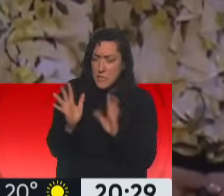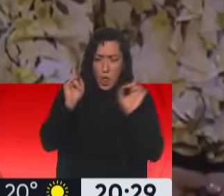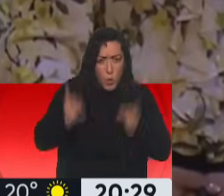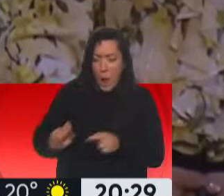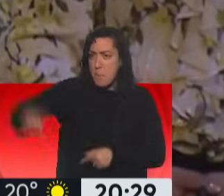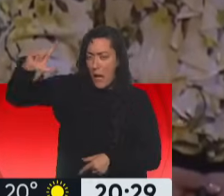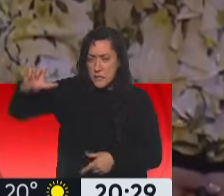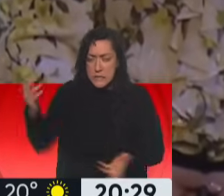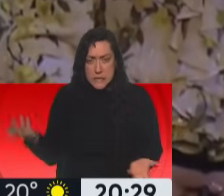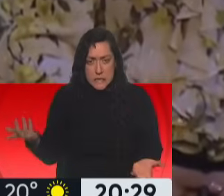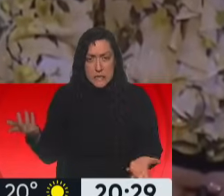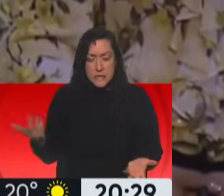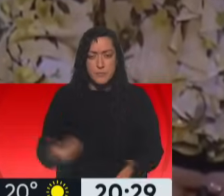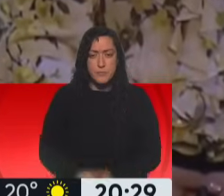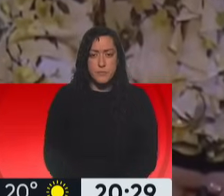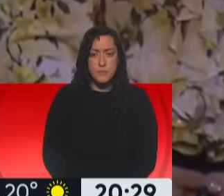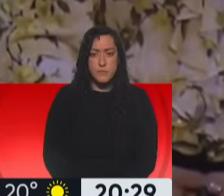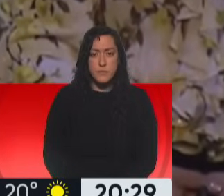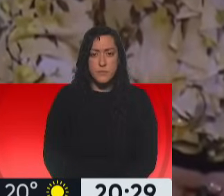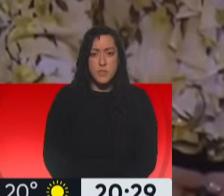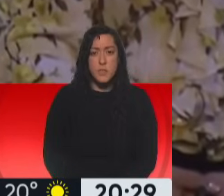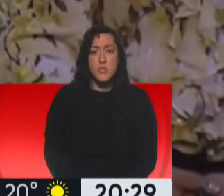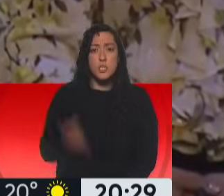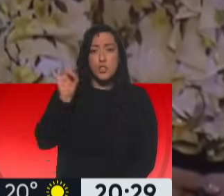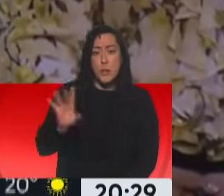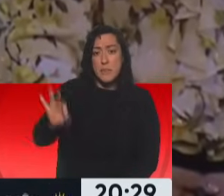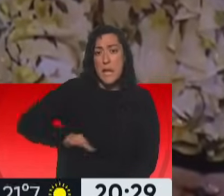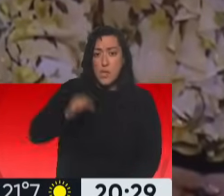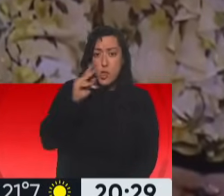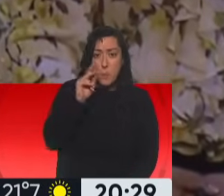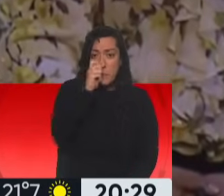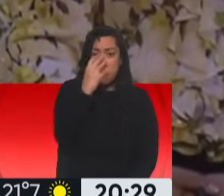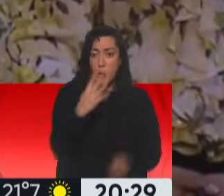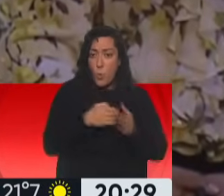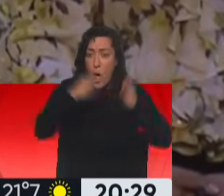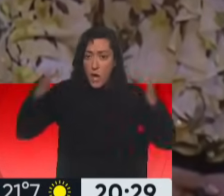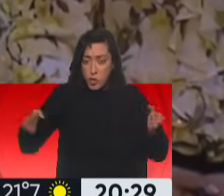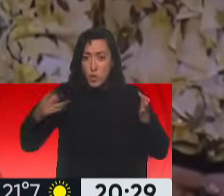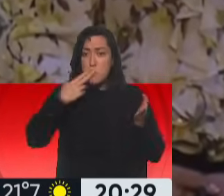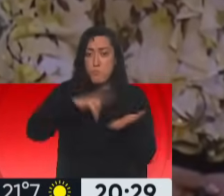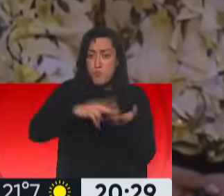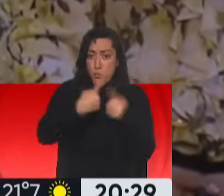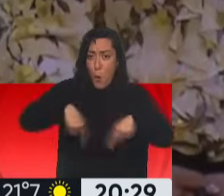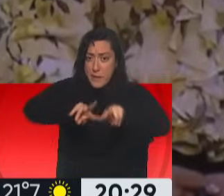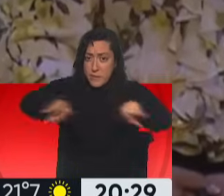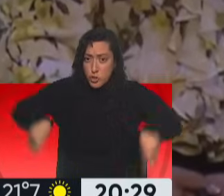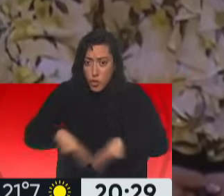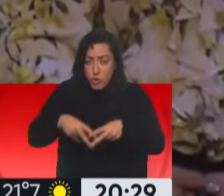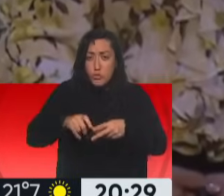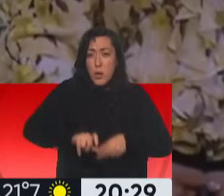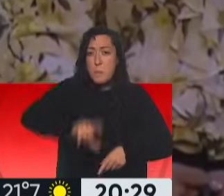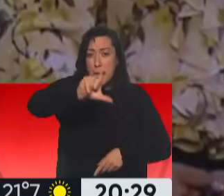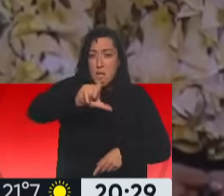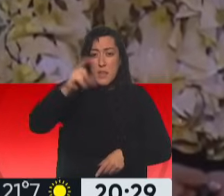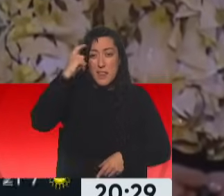similares. Sin ir muy lejos, tan solo en el 2024, la presión tributaria en la provincia de Buenos Aires aumentó